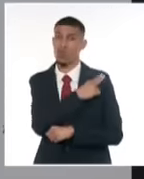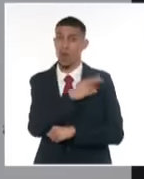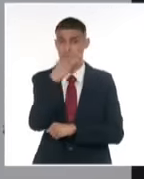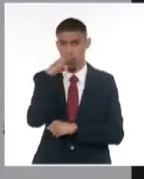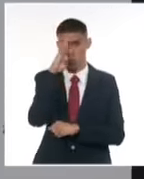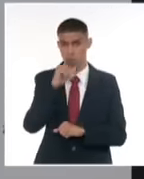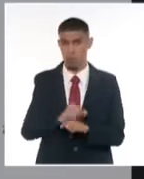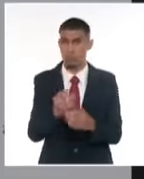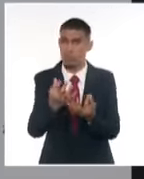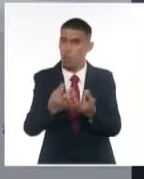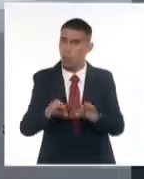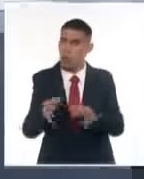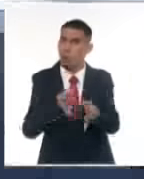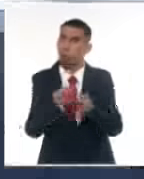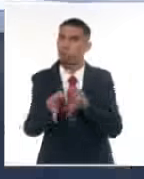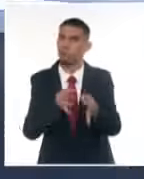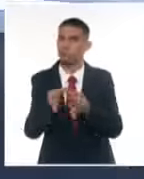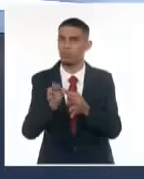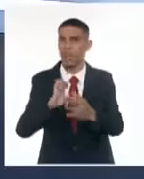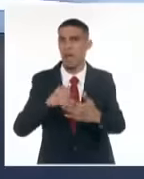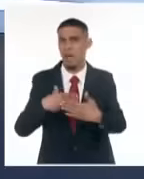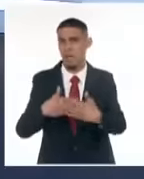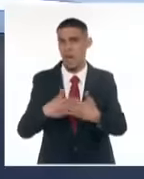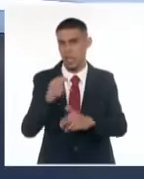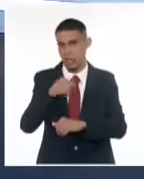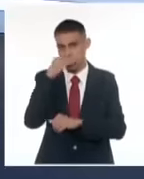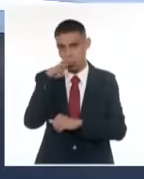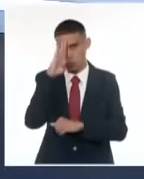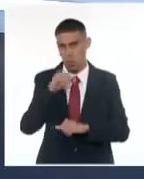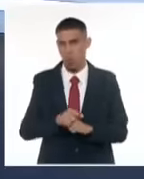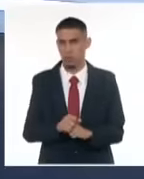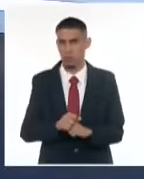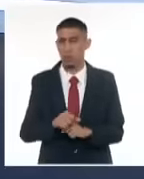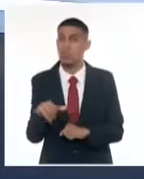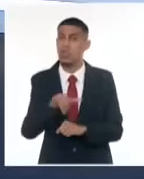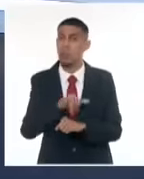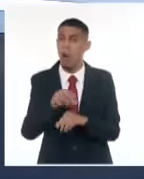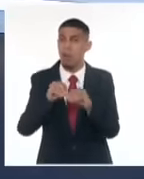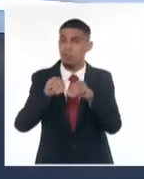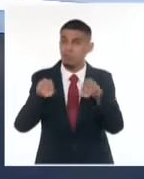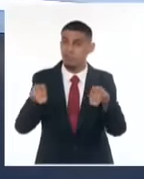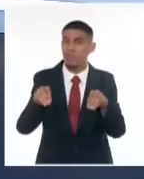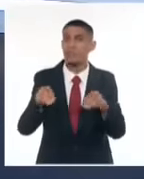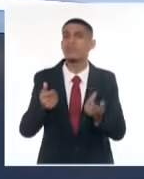normal funcionamiento de entidades socioeconómicas, así como promover la